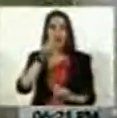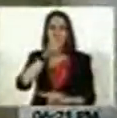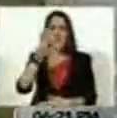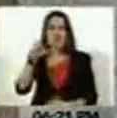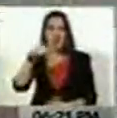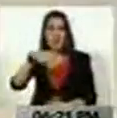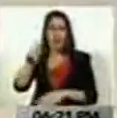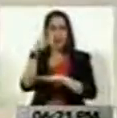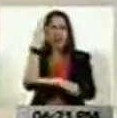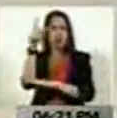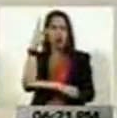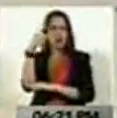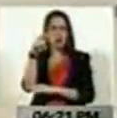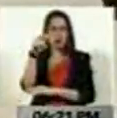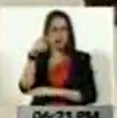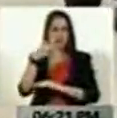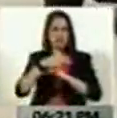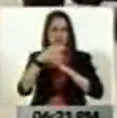parroquia